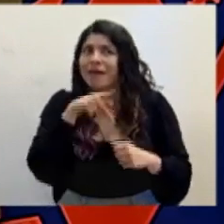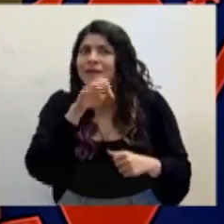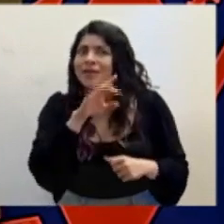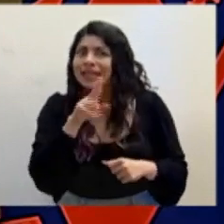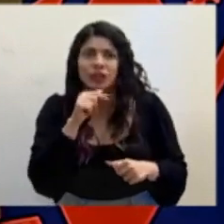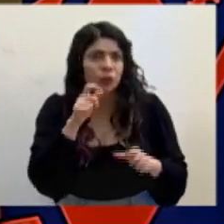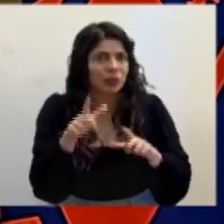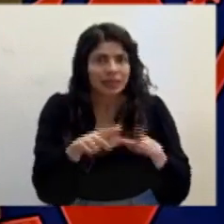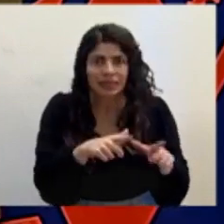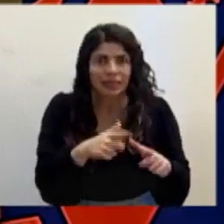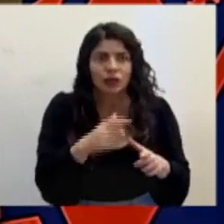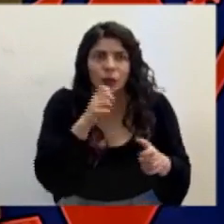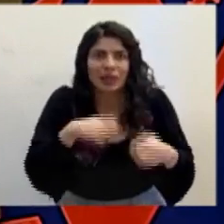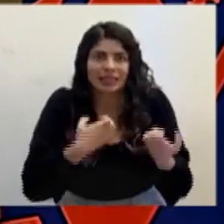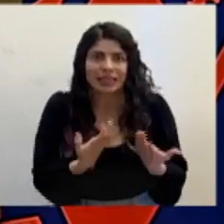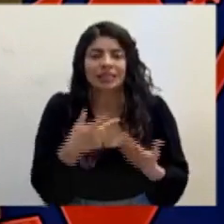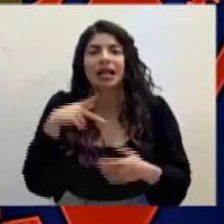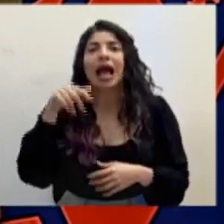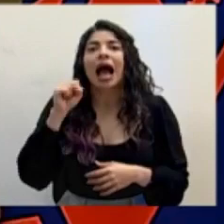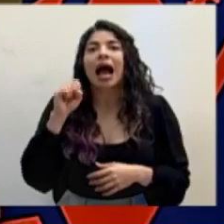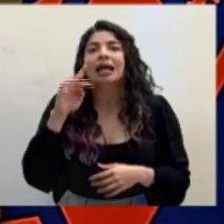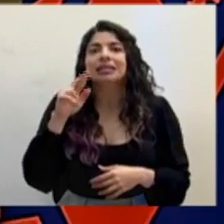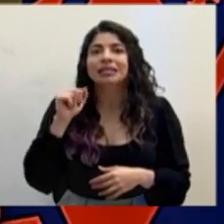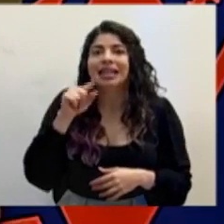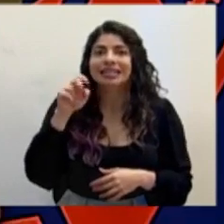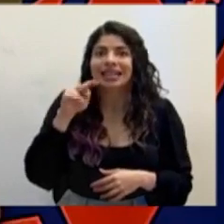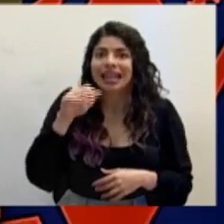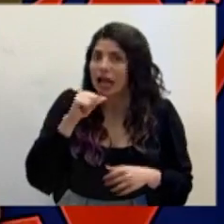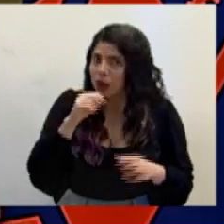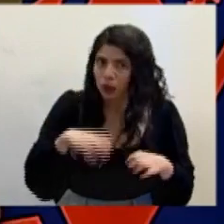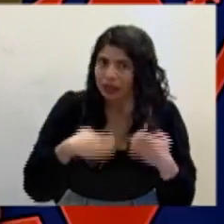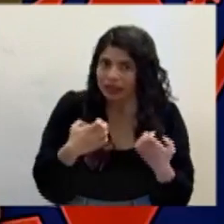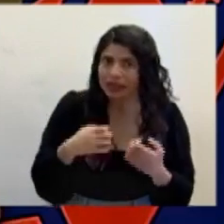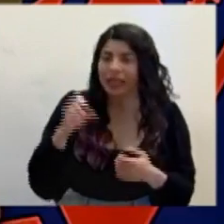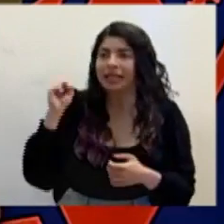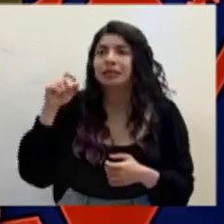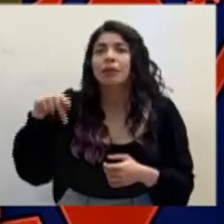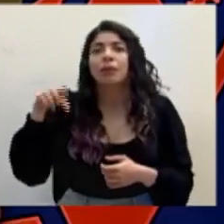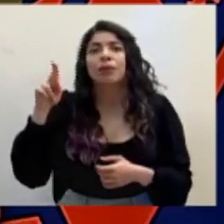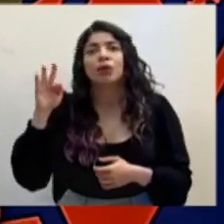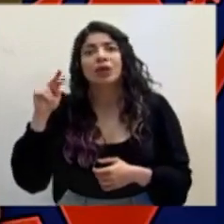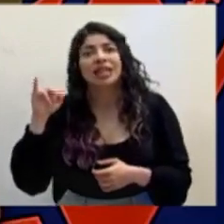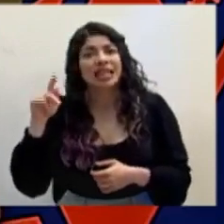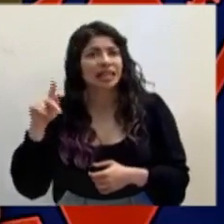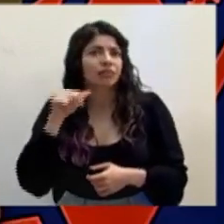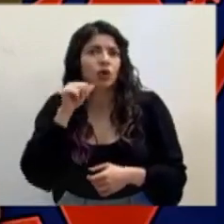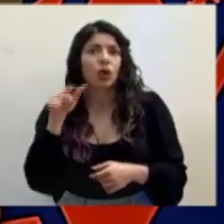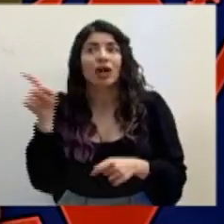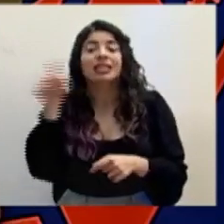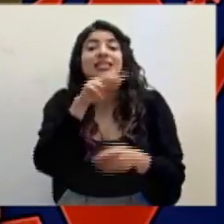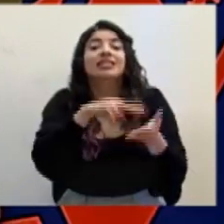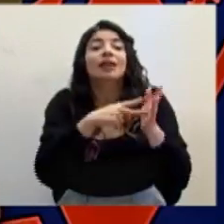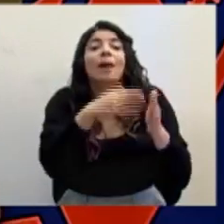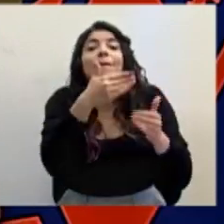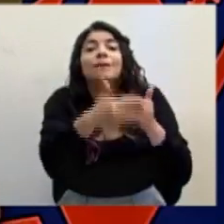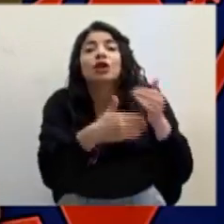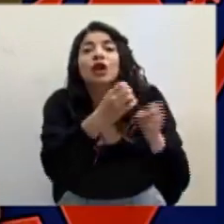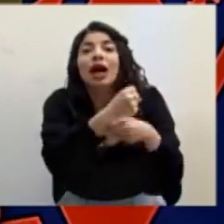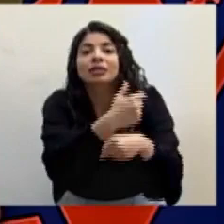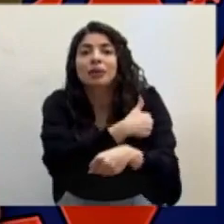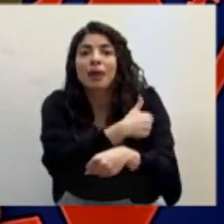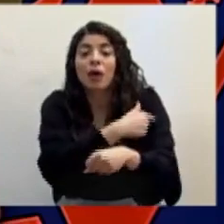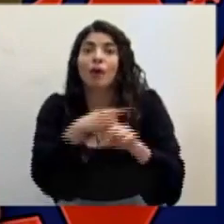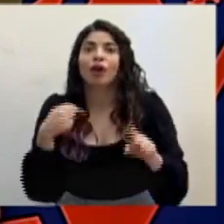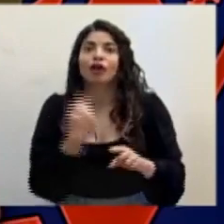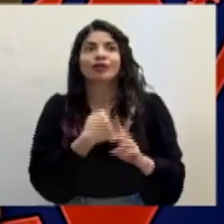existía en AstraZeneca, no existía en la Sputnik, sino que todas estaban en proceso de desarrollo. Y